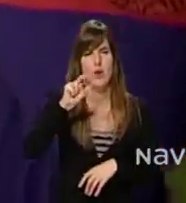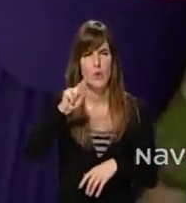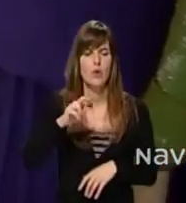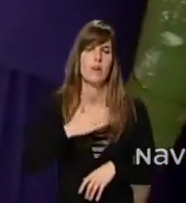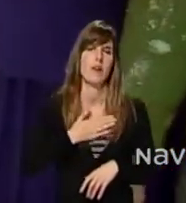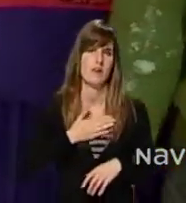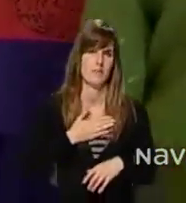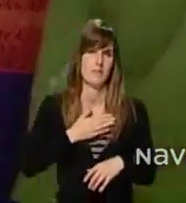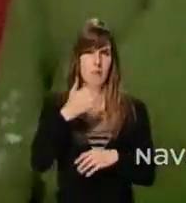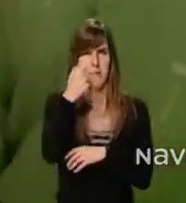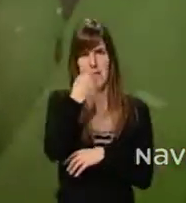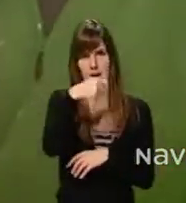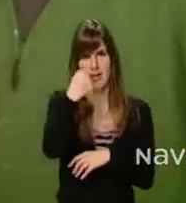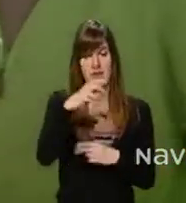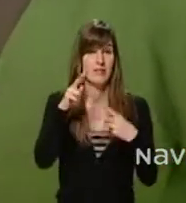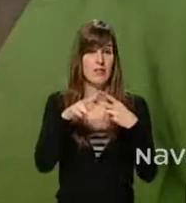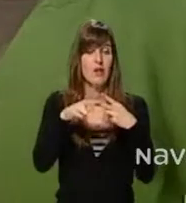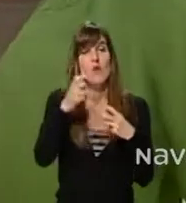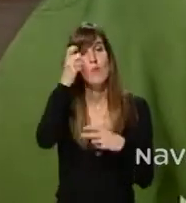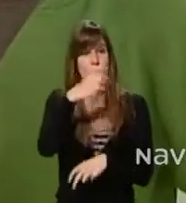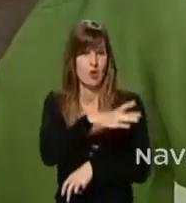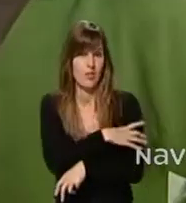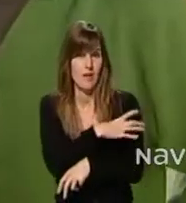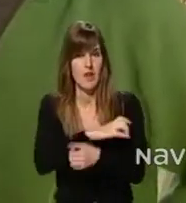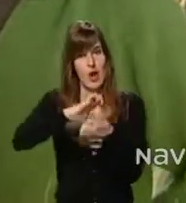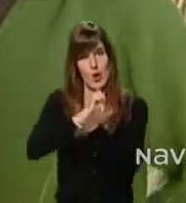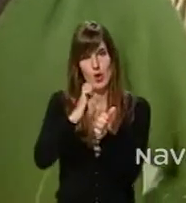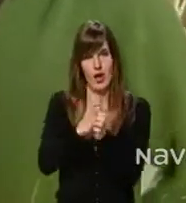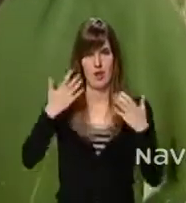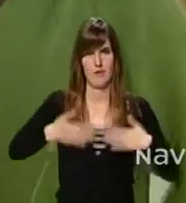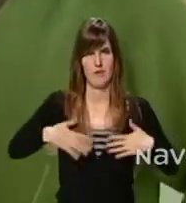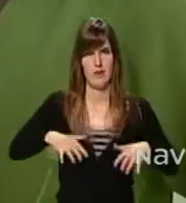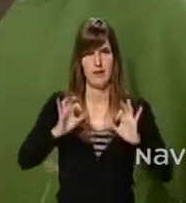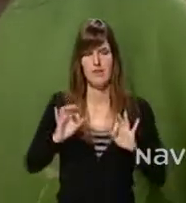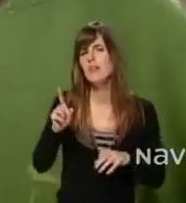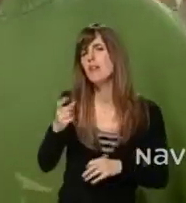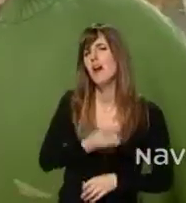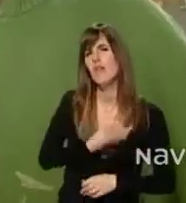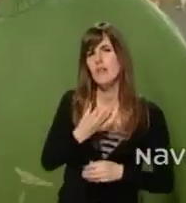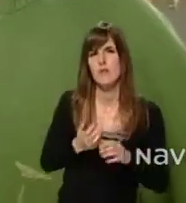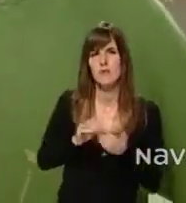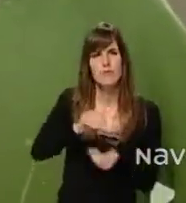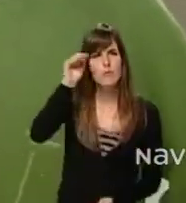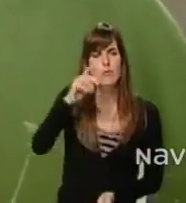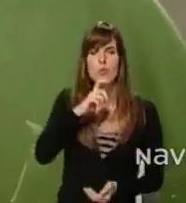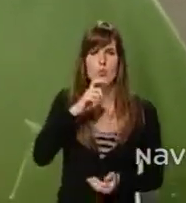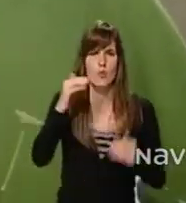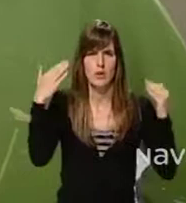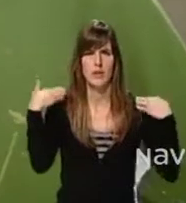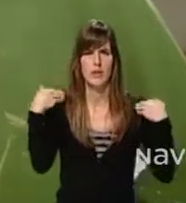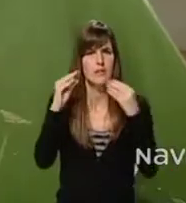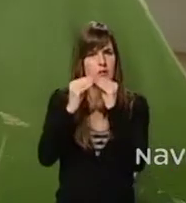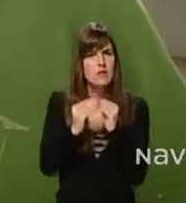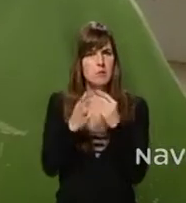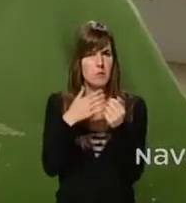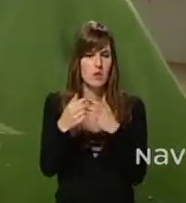danzante de Ochagavía. ¿Y cómo comenzó esta afición por hacer gigantes? Bueno, pues la afición desde